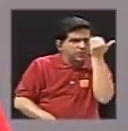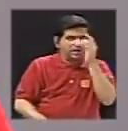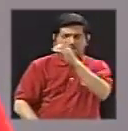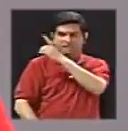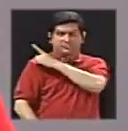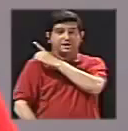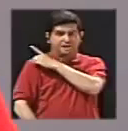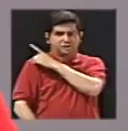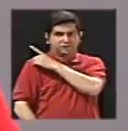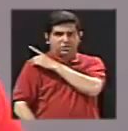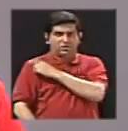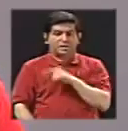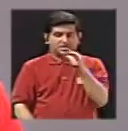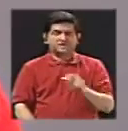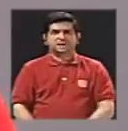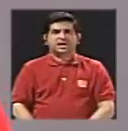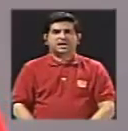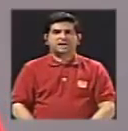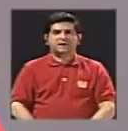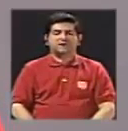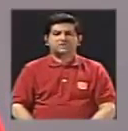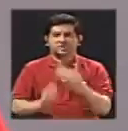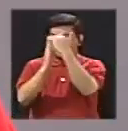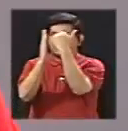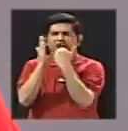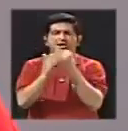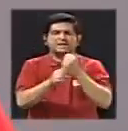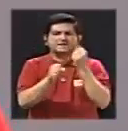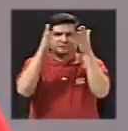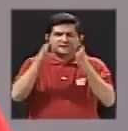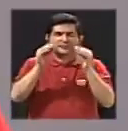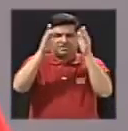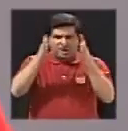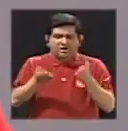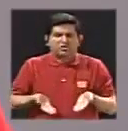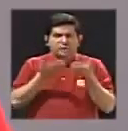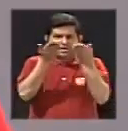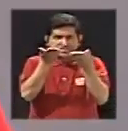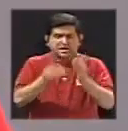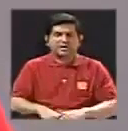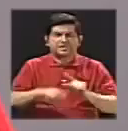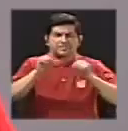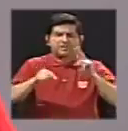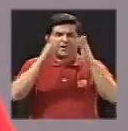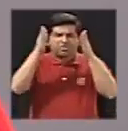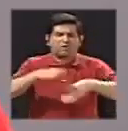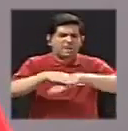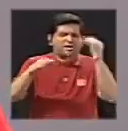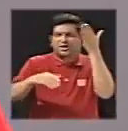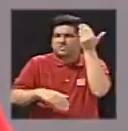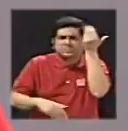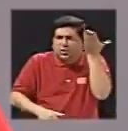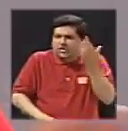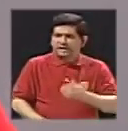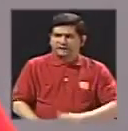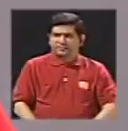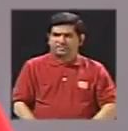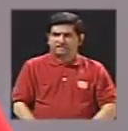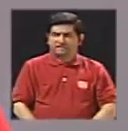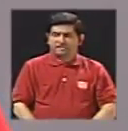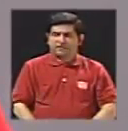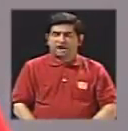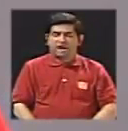directores entregaron los cuadros de personal. ¿Qué fue lo que pasó para que esos compañeros se quedaran por fuera?